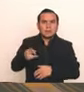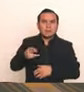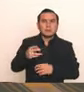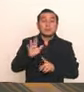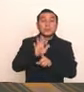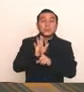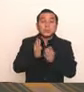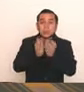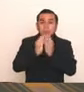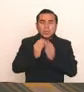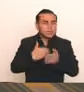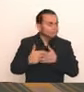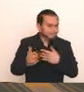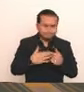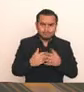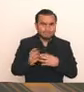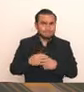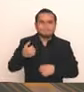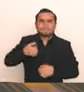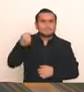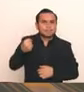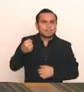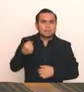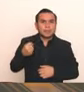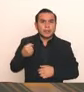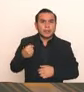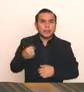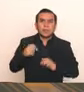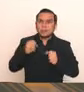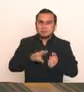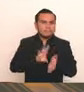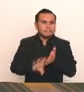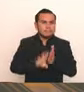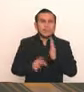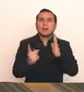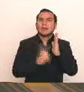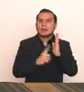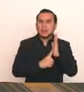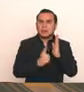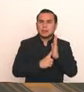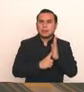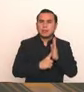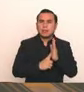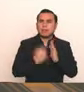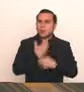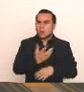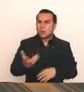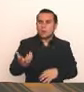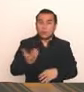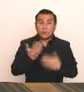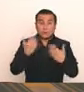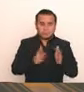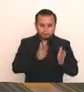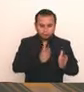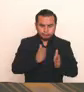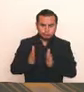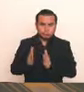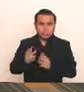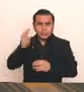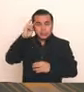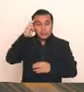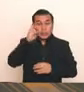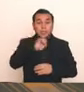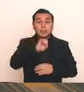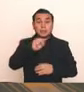por falta de pago mientras dure la emergencia congelamos los pagos de alquileres comerciales durante tres meses hemos ordenado que el instituto salvadoreño